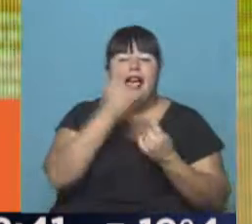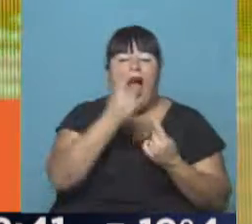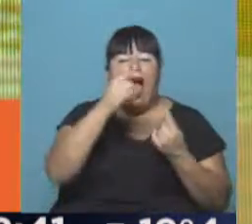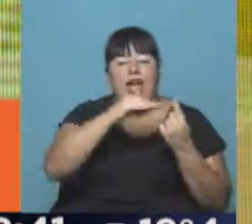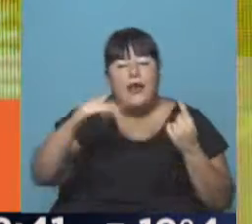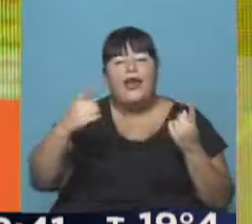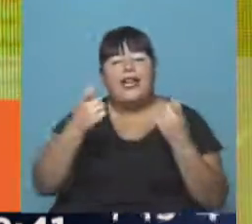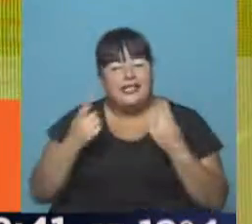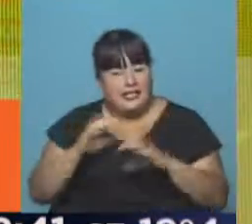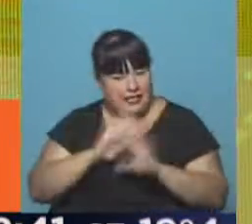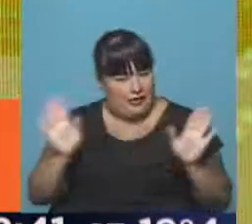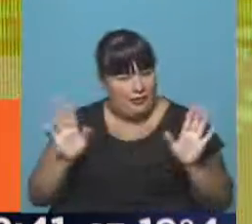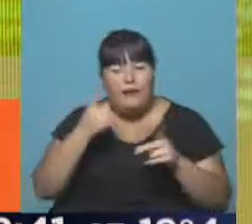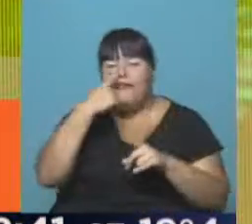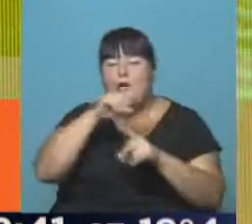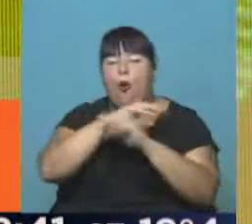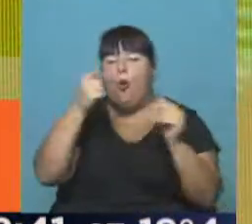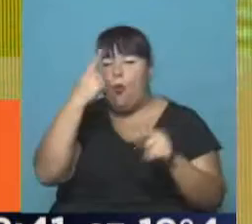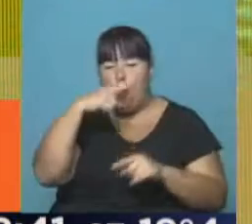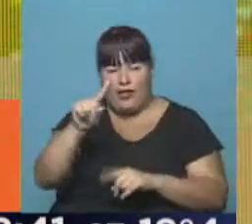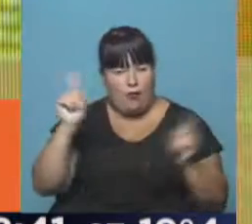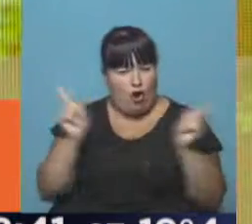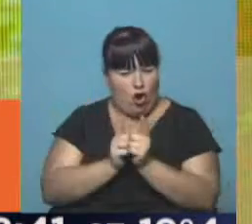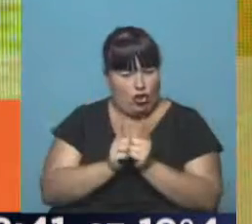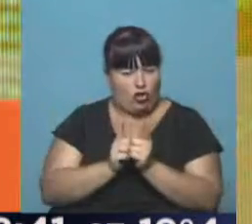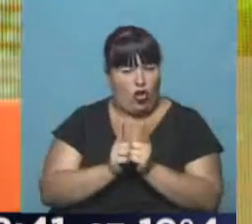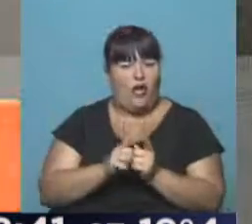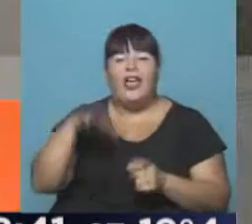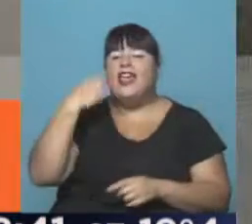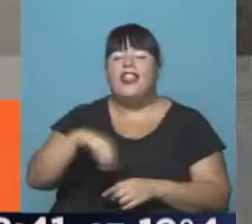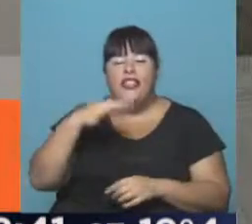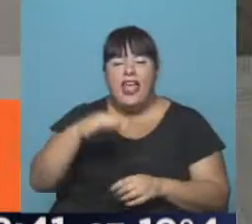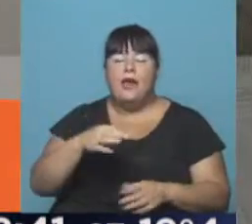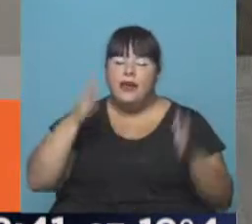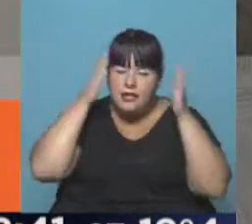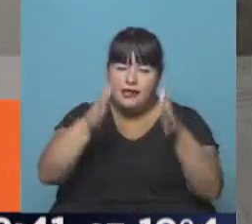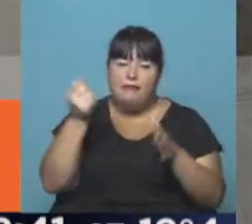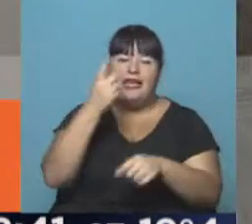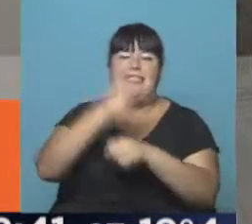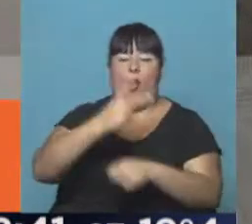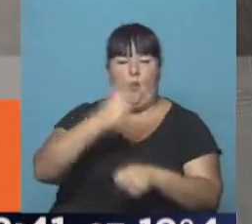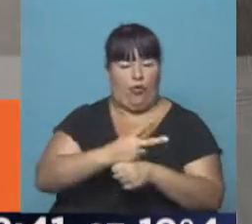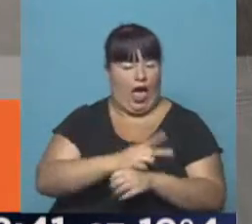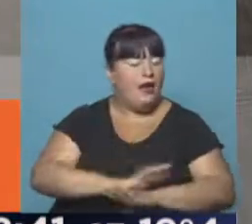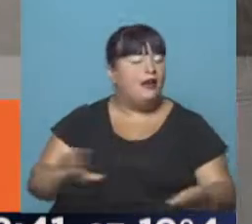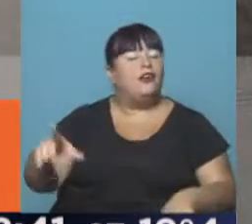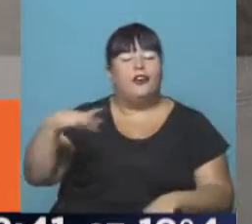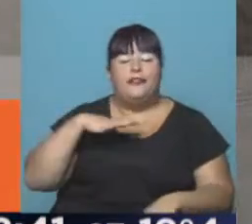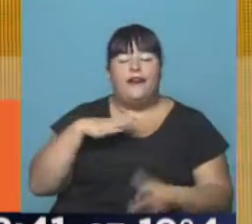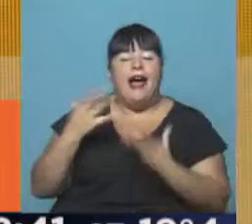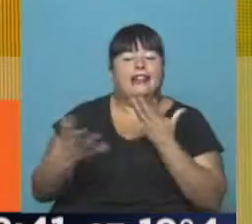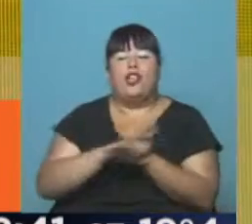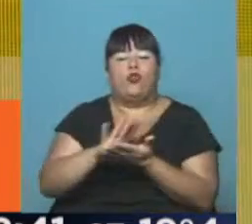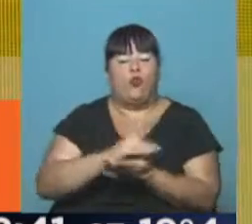nivel lo que necesitamos. Genial. Para terminar, sintéticamente, hay que ponerle el centro en el secundario, algo que todavía no encontramos